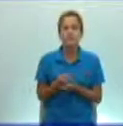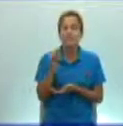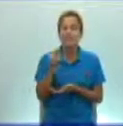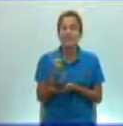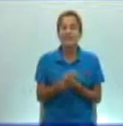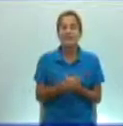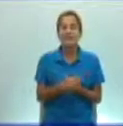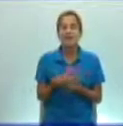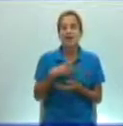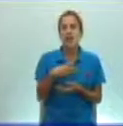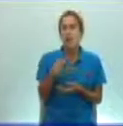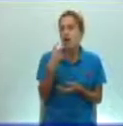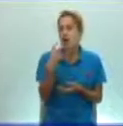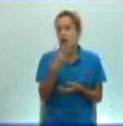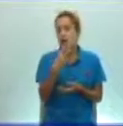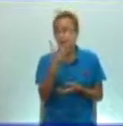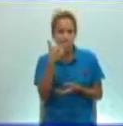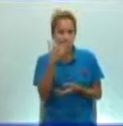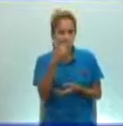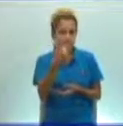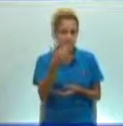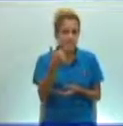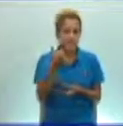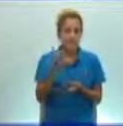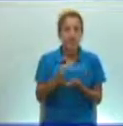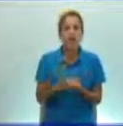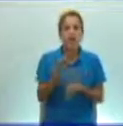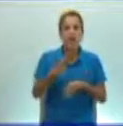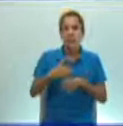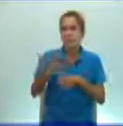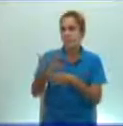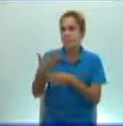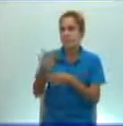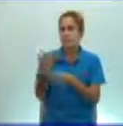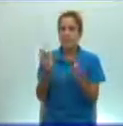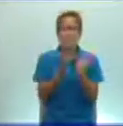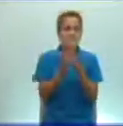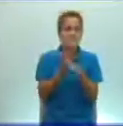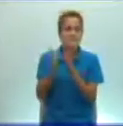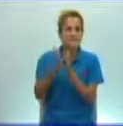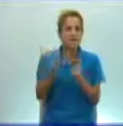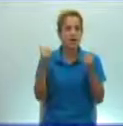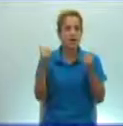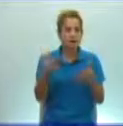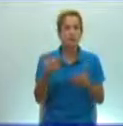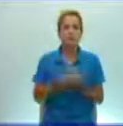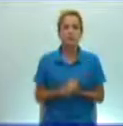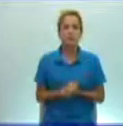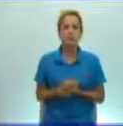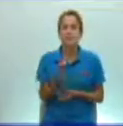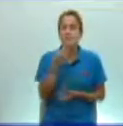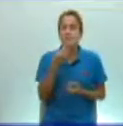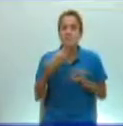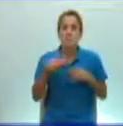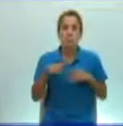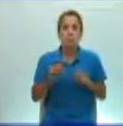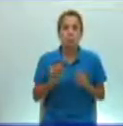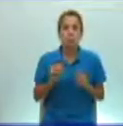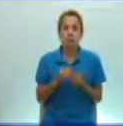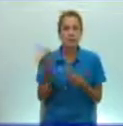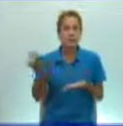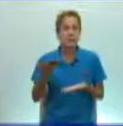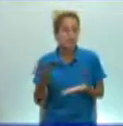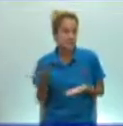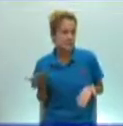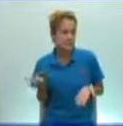debía pronunciar los sonidos y las diferentes sílabas de manera correcta, que la rapidez en